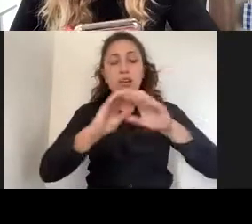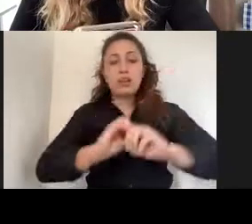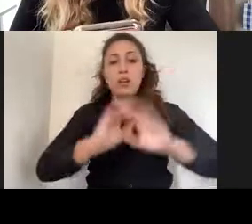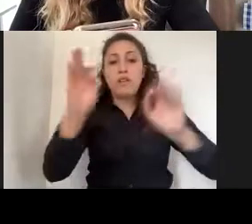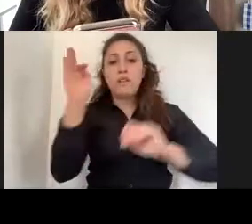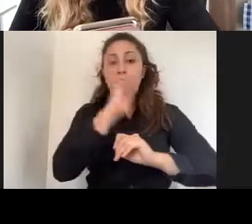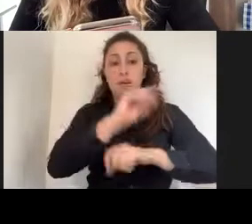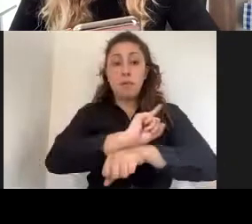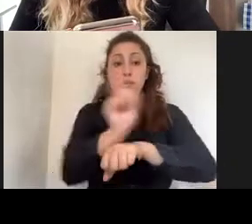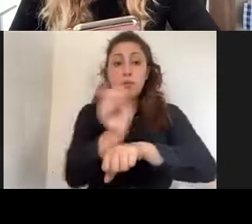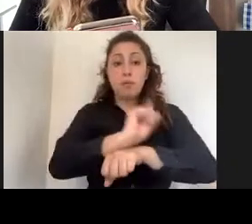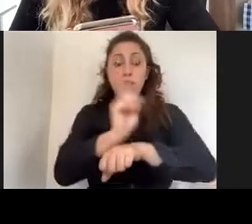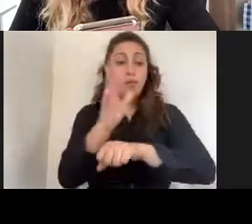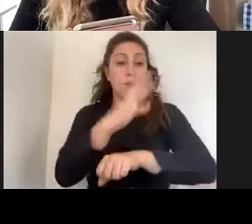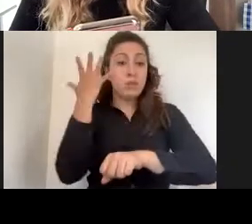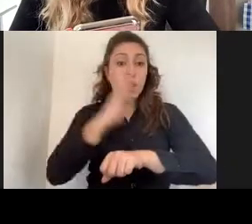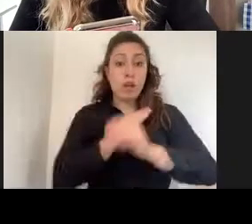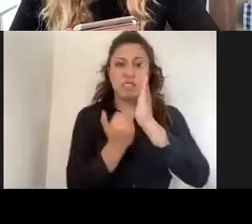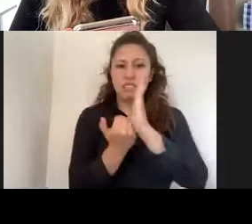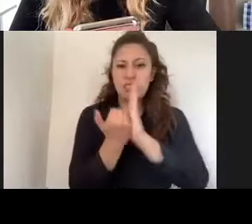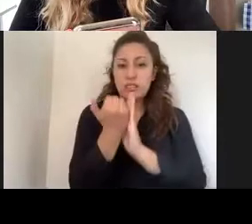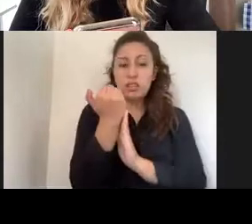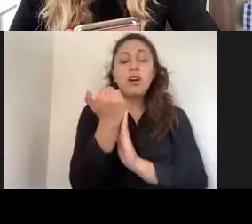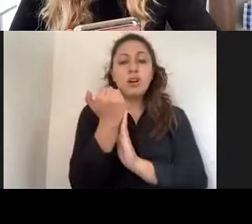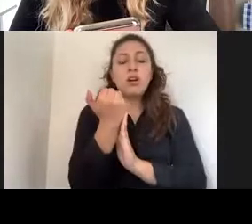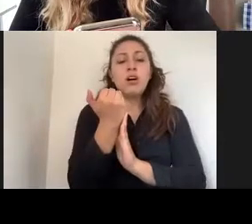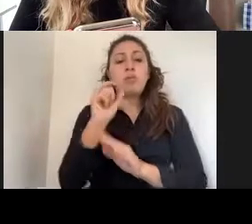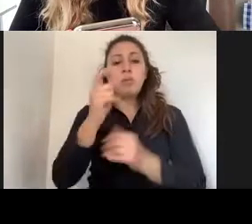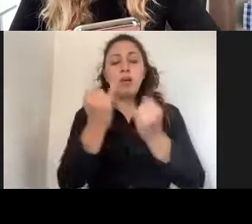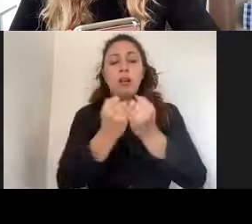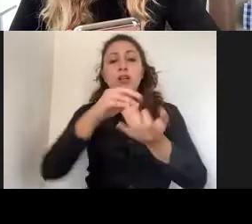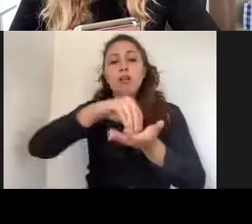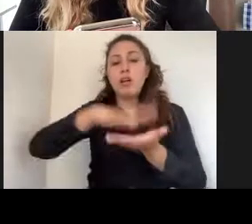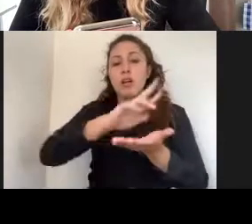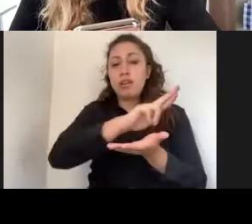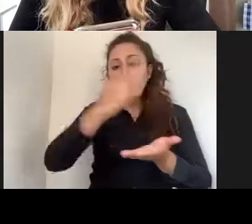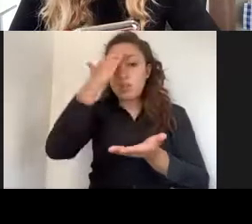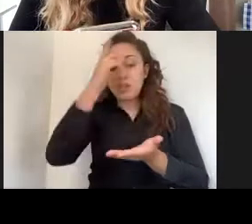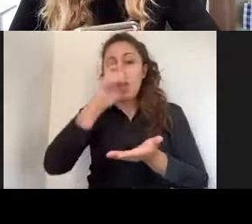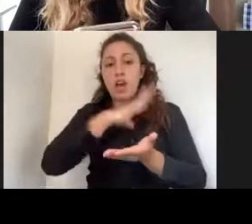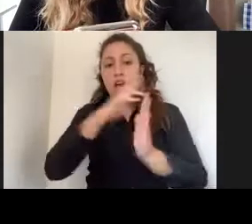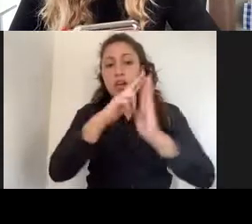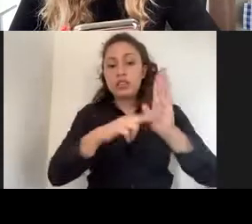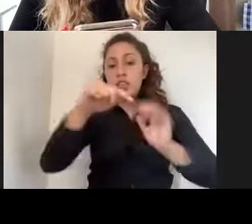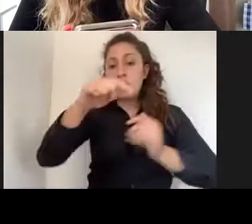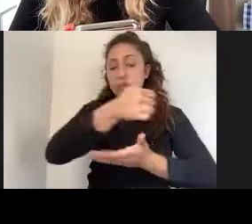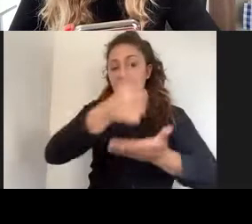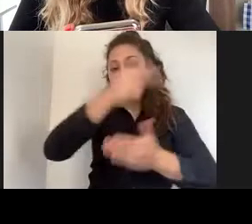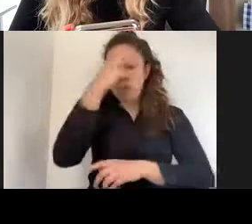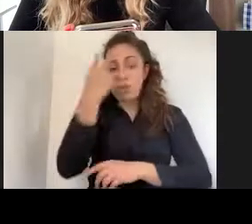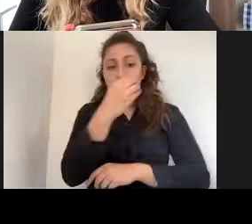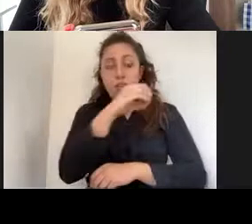de velocidad, así como atendiendo a la clasificación de las vías existentes en la Ciudad de México, se debe hacer